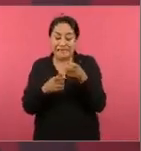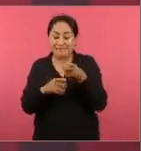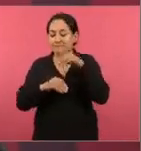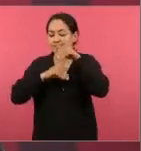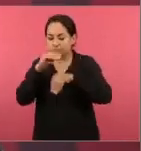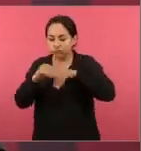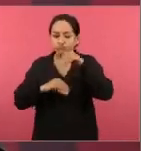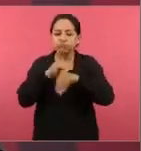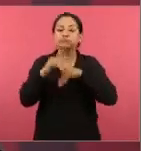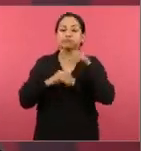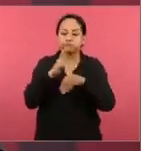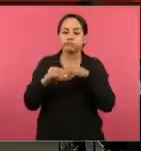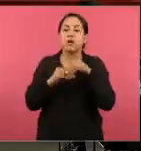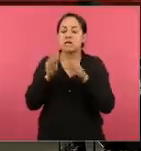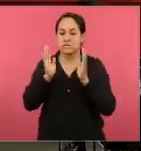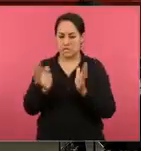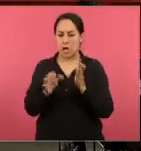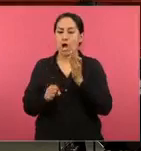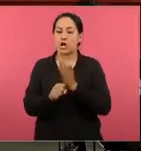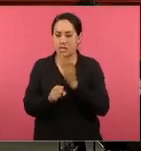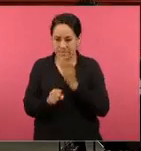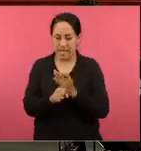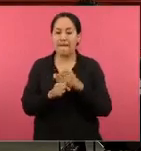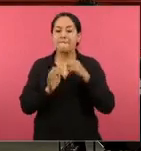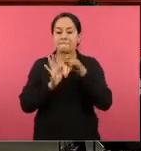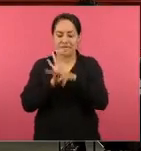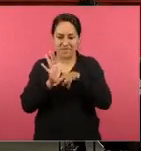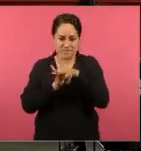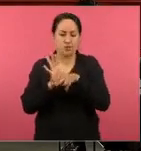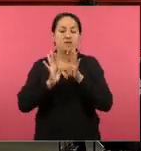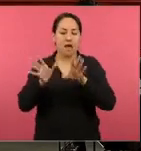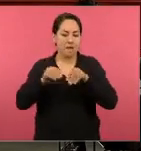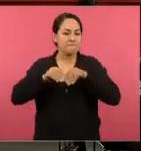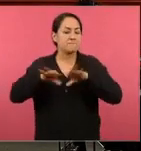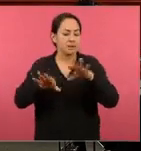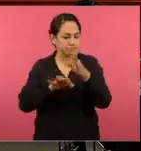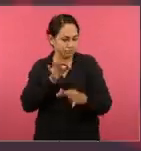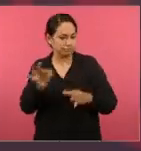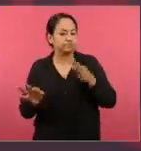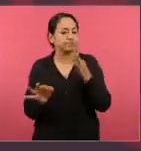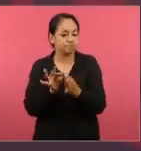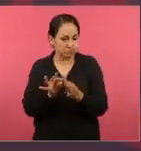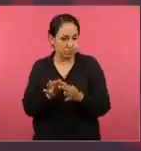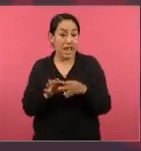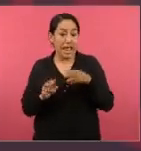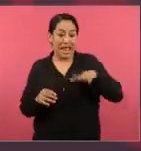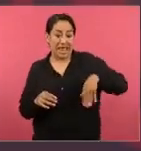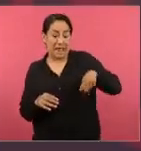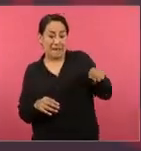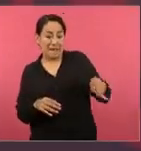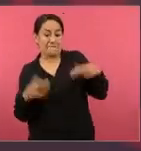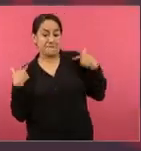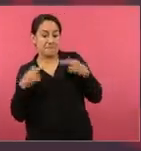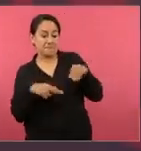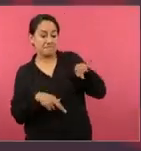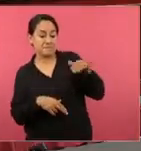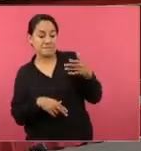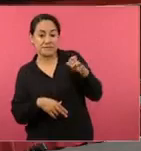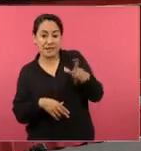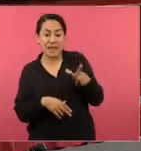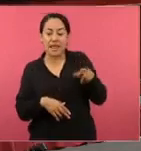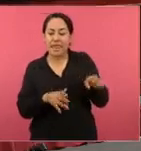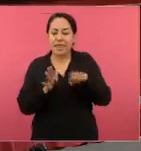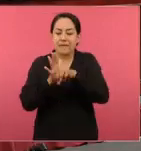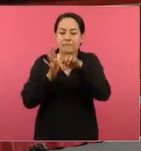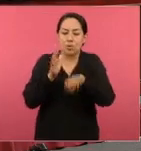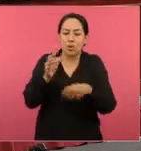videos adecuados a eso. Es lo que decía el maestro Miguel, ¿cómo le hacemos para que, aunque no acabes la clase, de